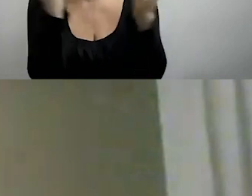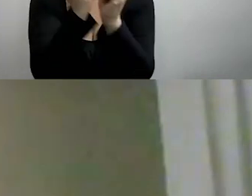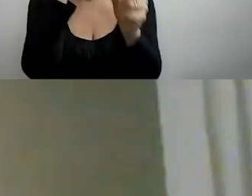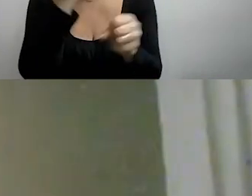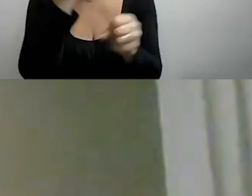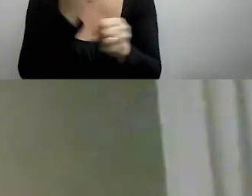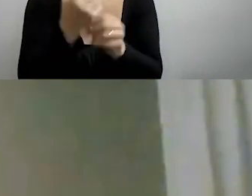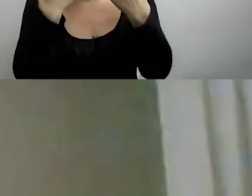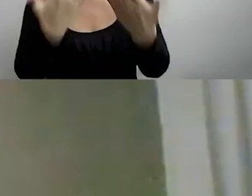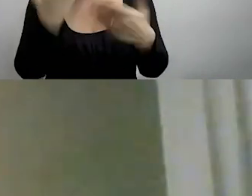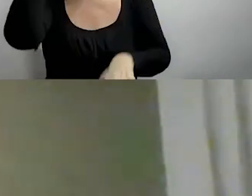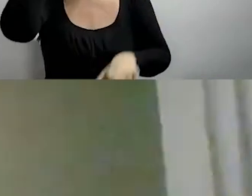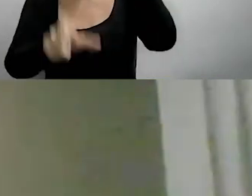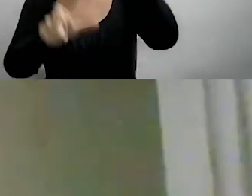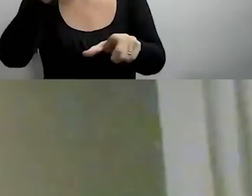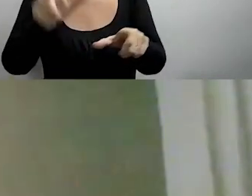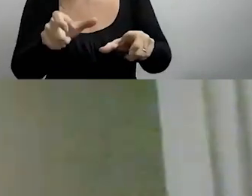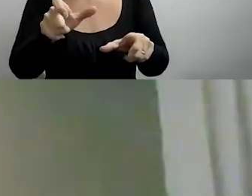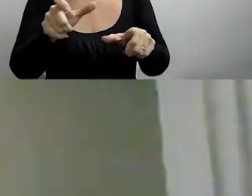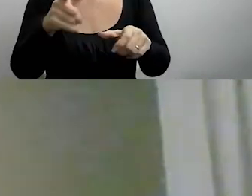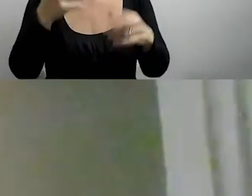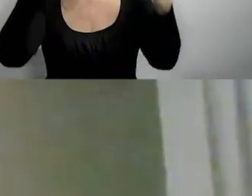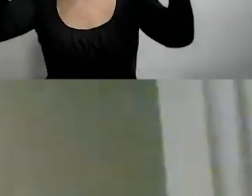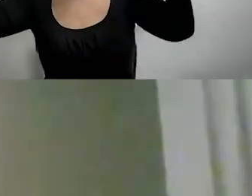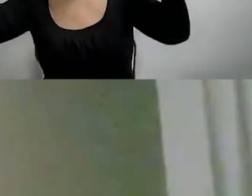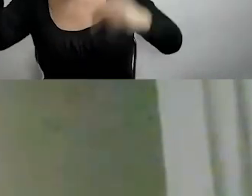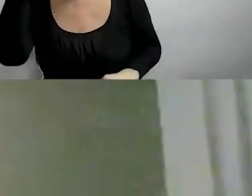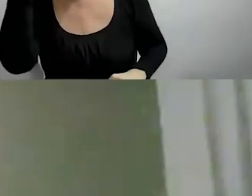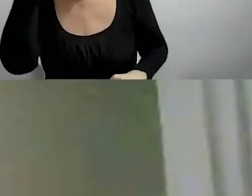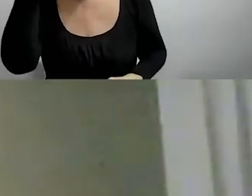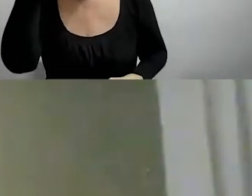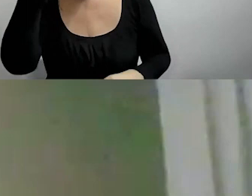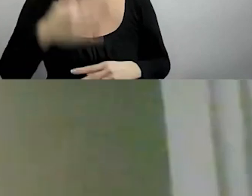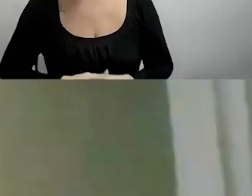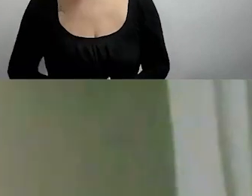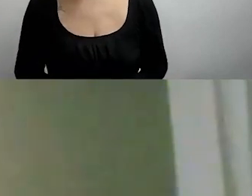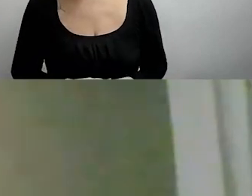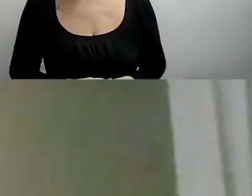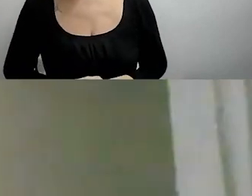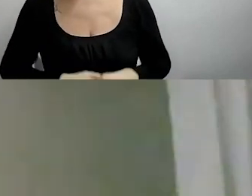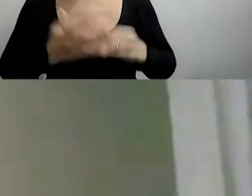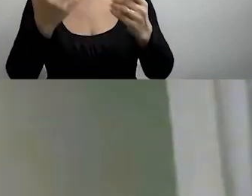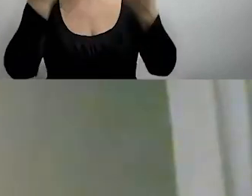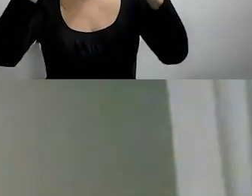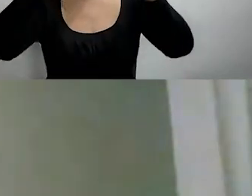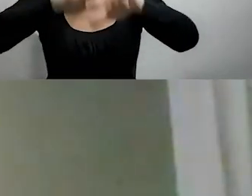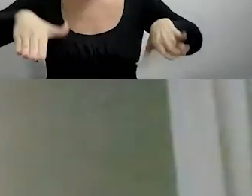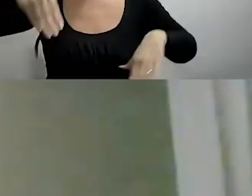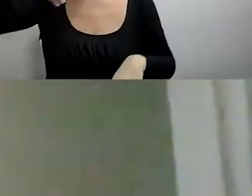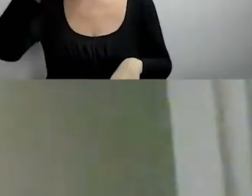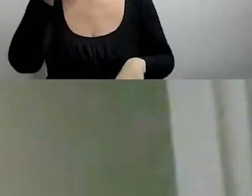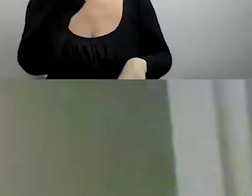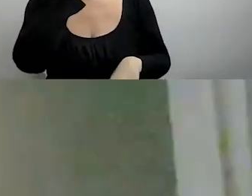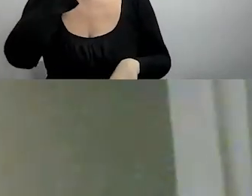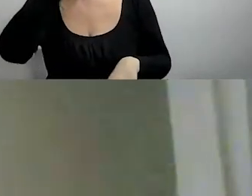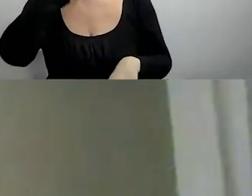acercaron también y que vinieron a la salida cultural también del otro día que hicimos para los chicos, Matilda, que fue un éxito, había muchos